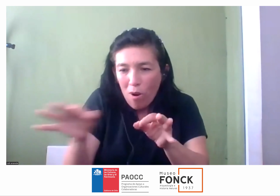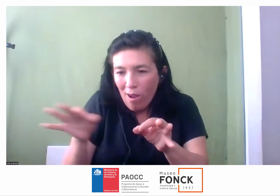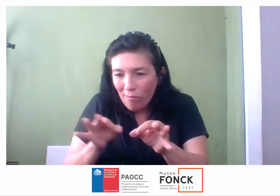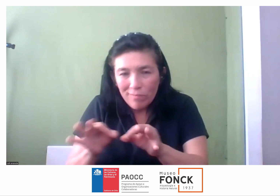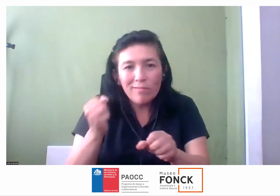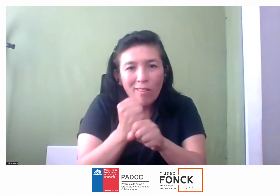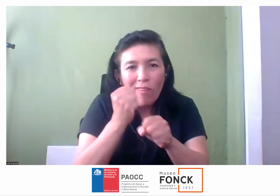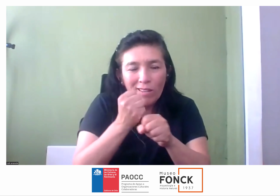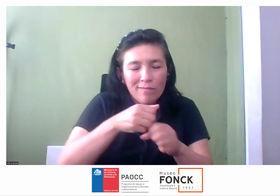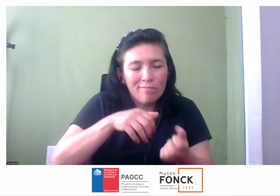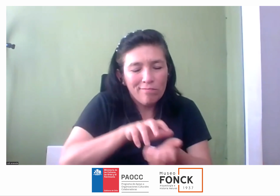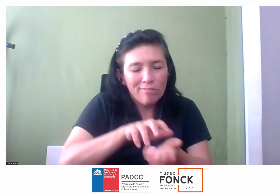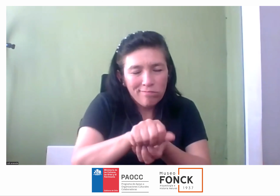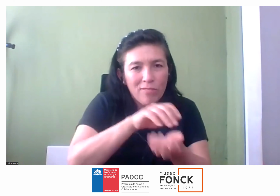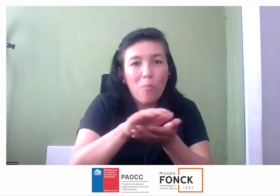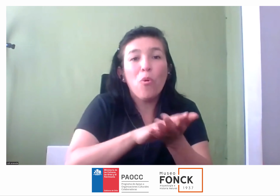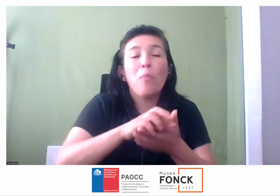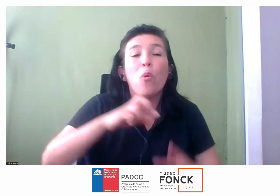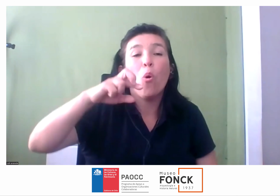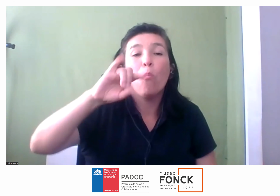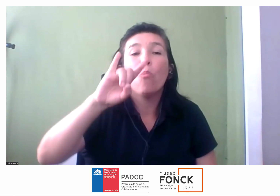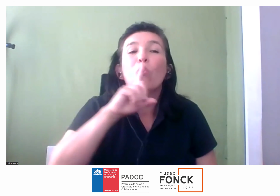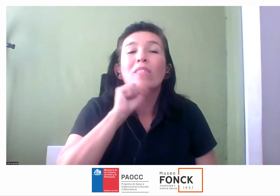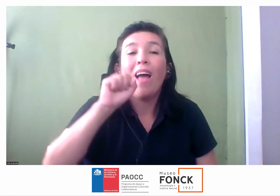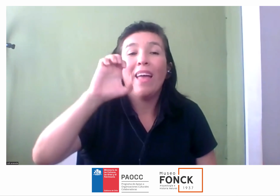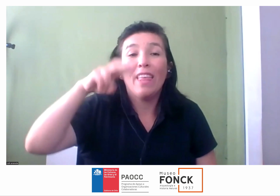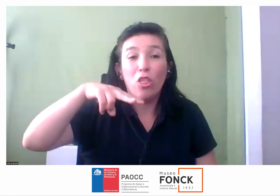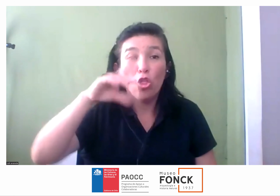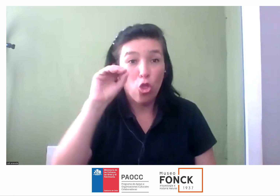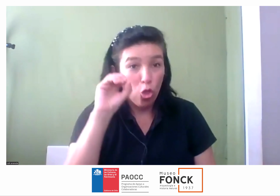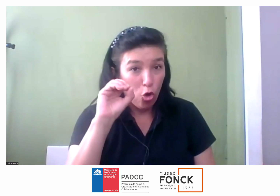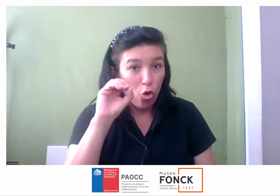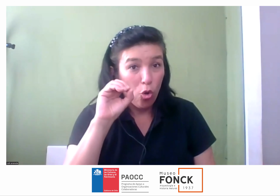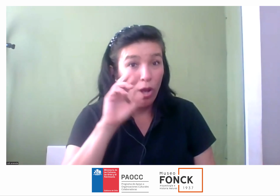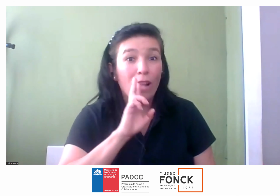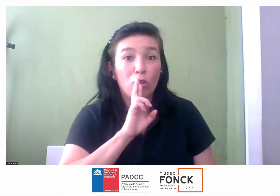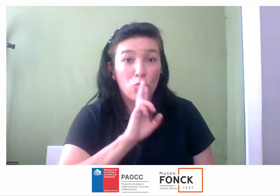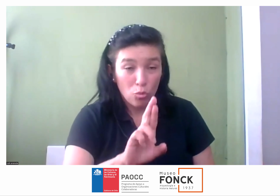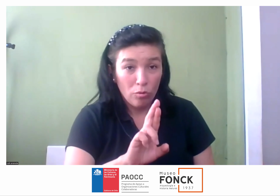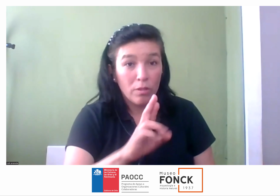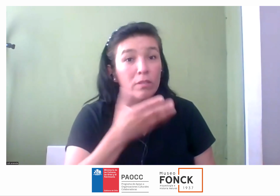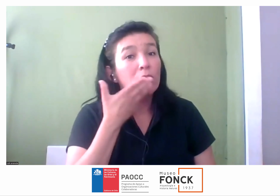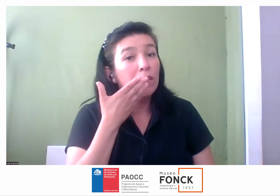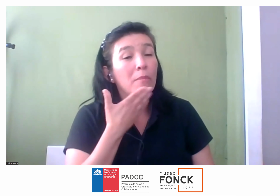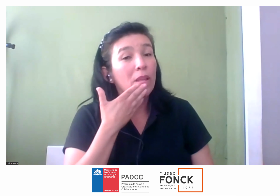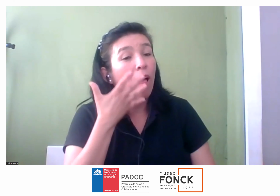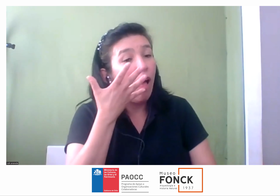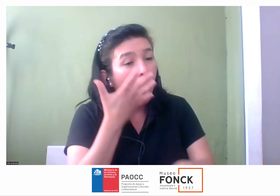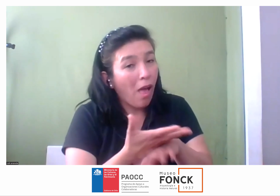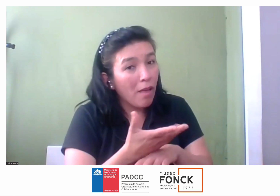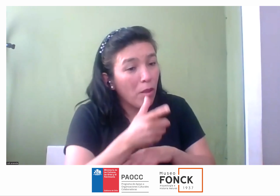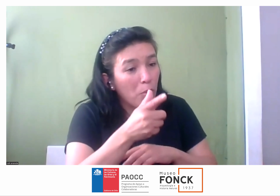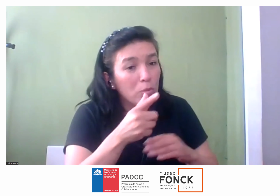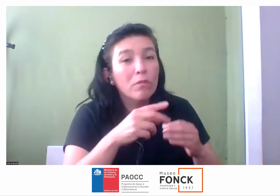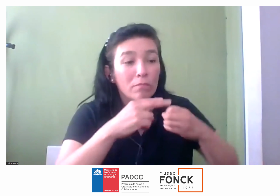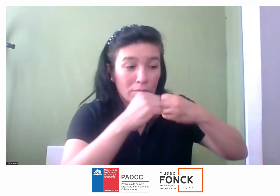sea, en el área de Putaendo, hacia el sur, ya sí se encuentran ciertos rasgos de la tecnología de